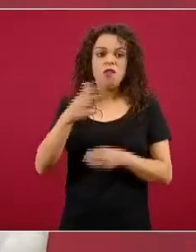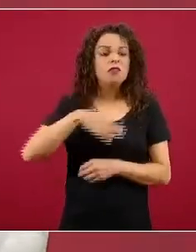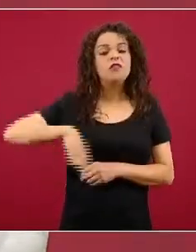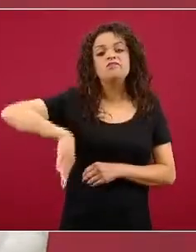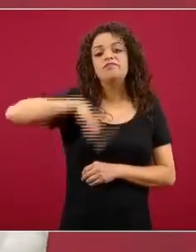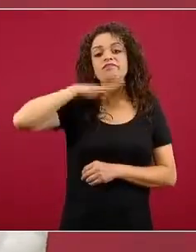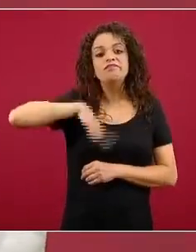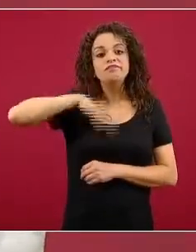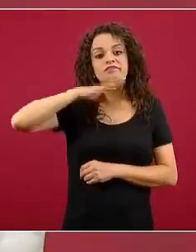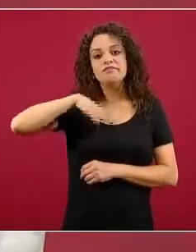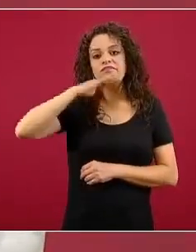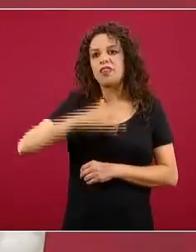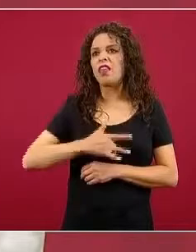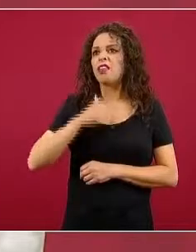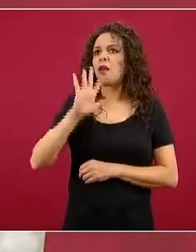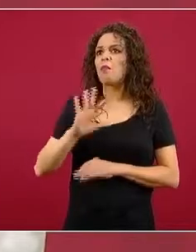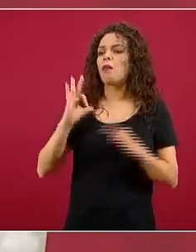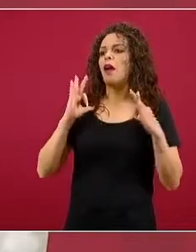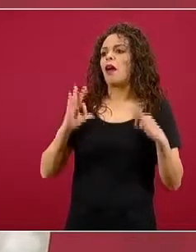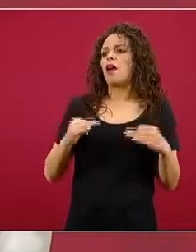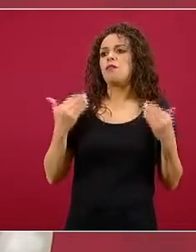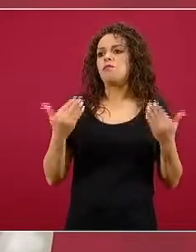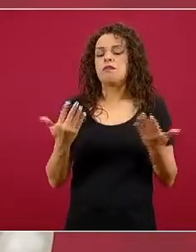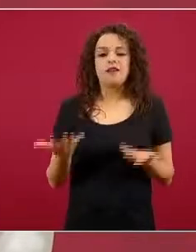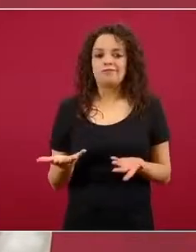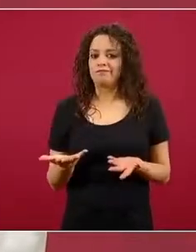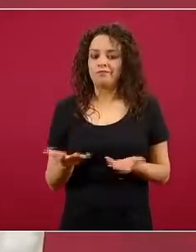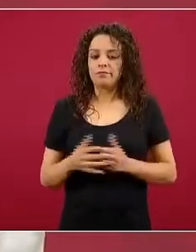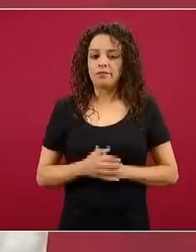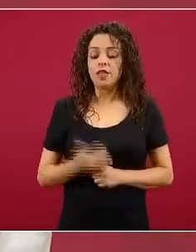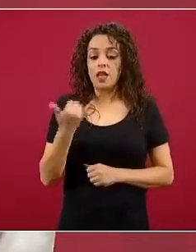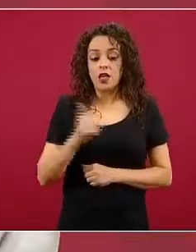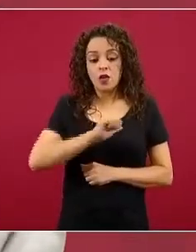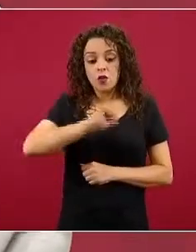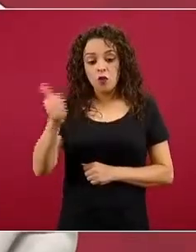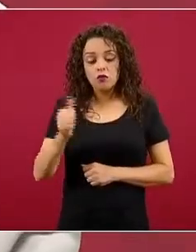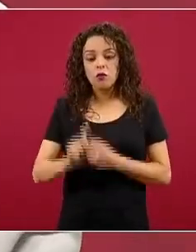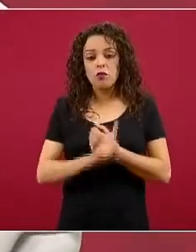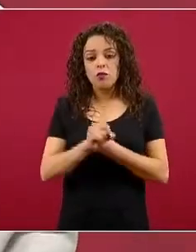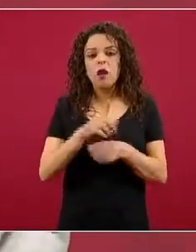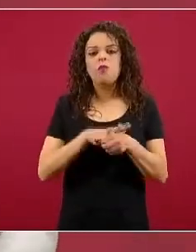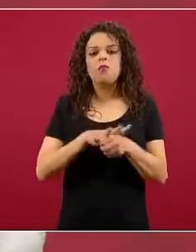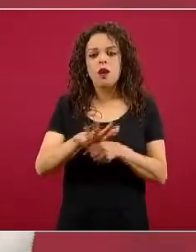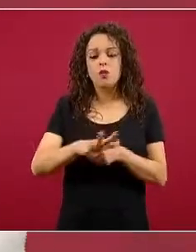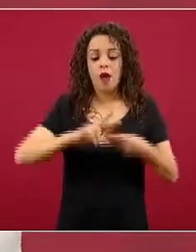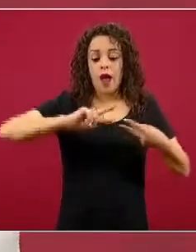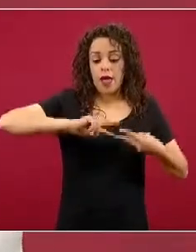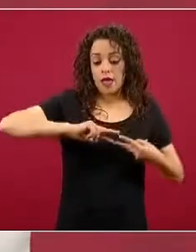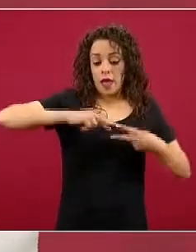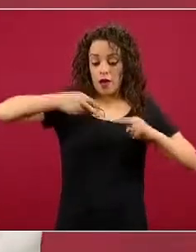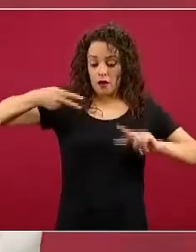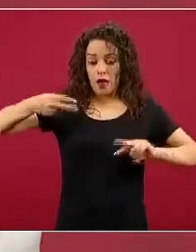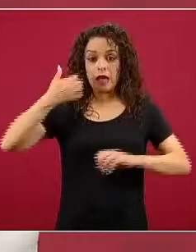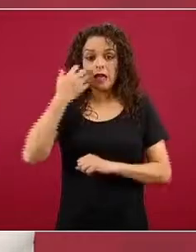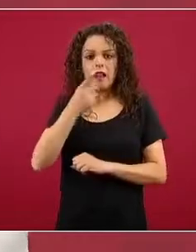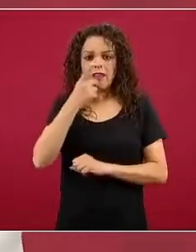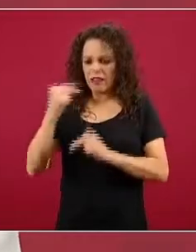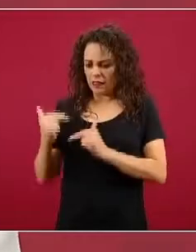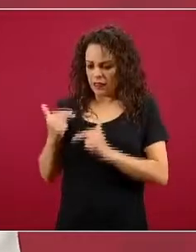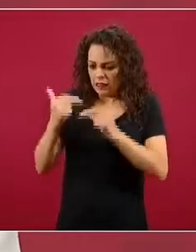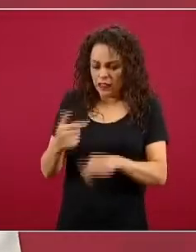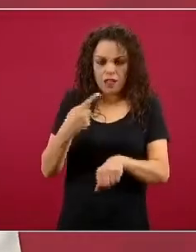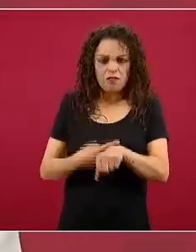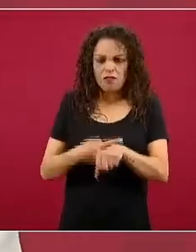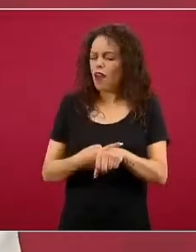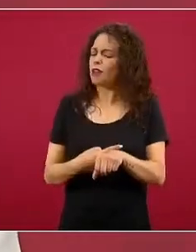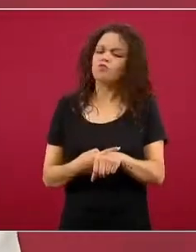2, hay un problema también genético, no es que te hereden la enfermedad, pero sí te heredan